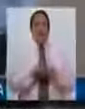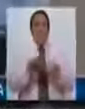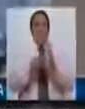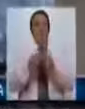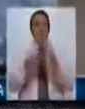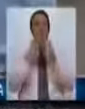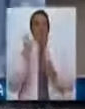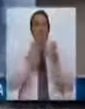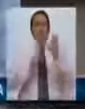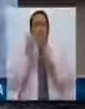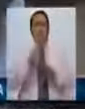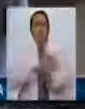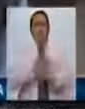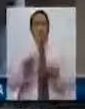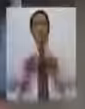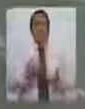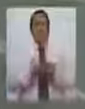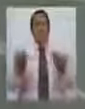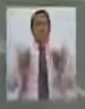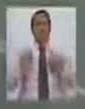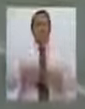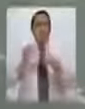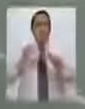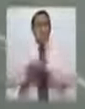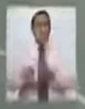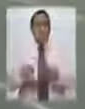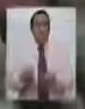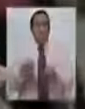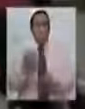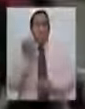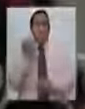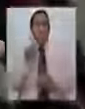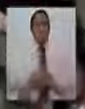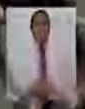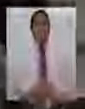se presta a suspicacias debido a que este caso ya fue archivado en 3 oportunidades.